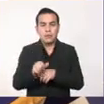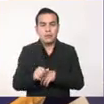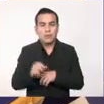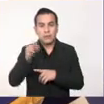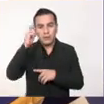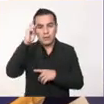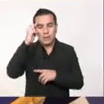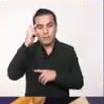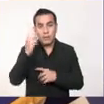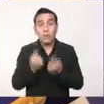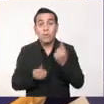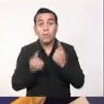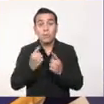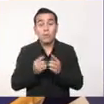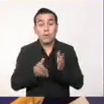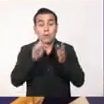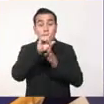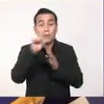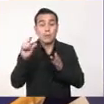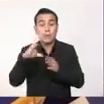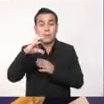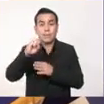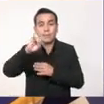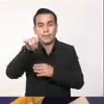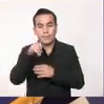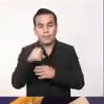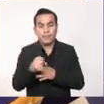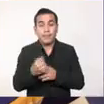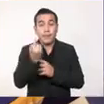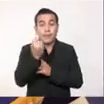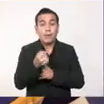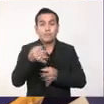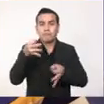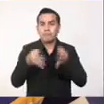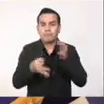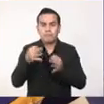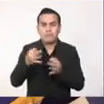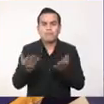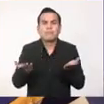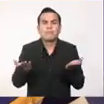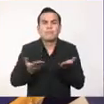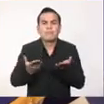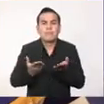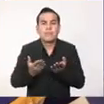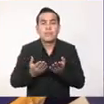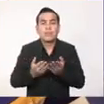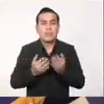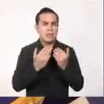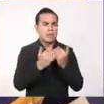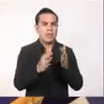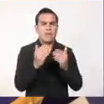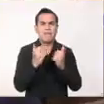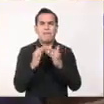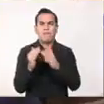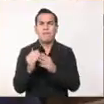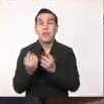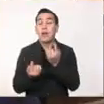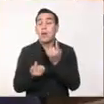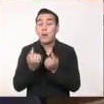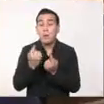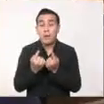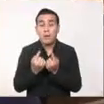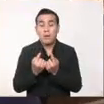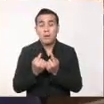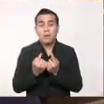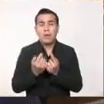organismo, la institución. Sí. Los magistrados de la sala que pronunciaron esas sentencias han sido muchos magistrados